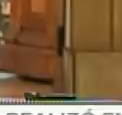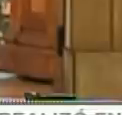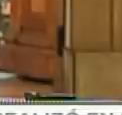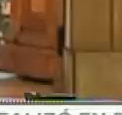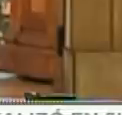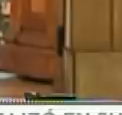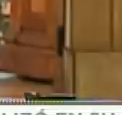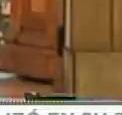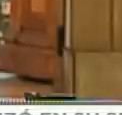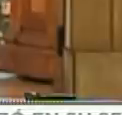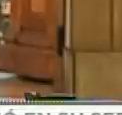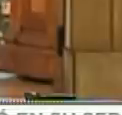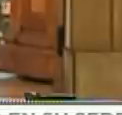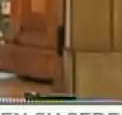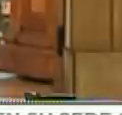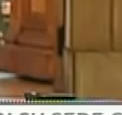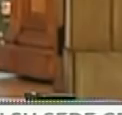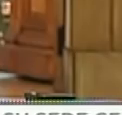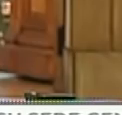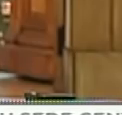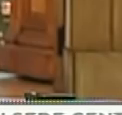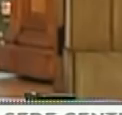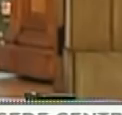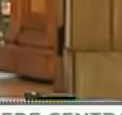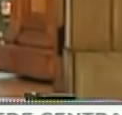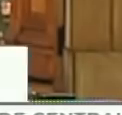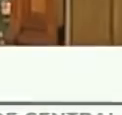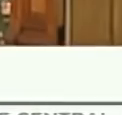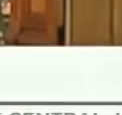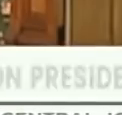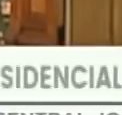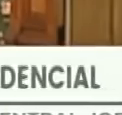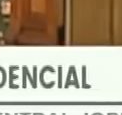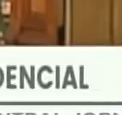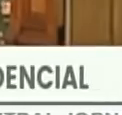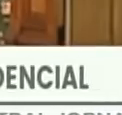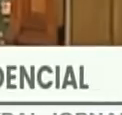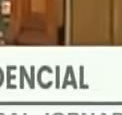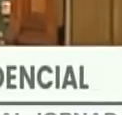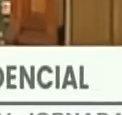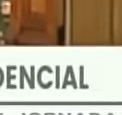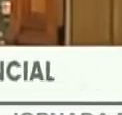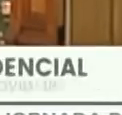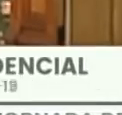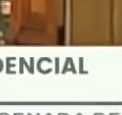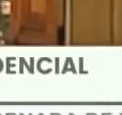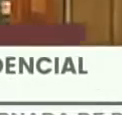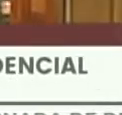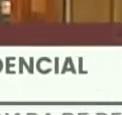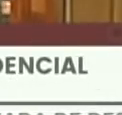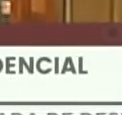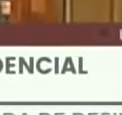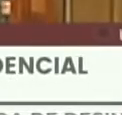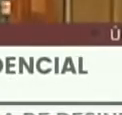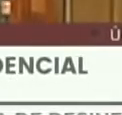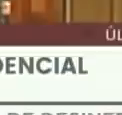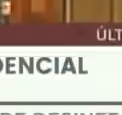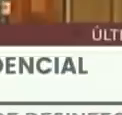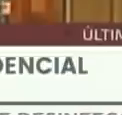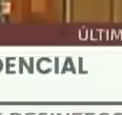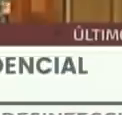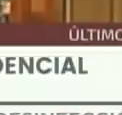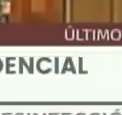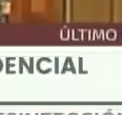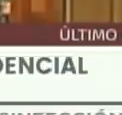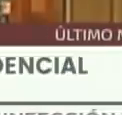vacuna. Ya hay países en Europa incluso que están firmando acuerdos, contratos de cómo sería el acceso